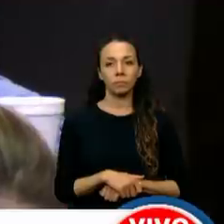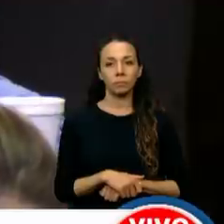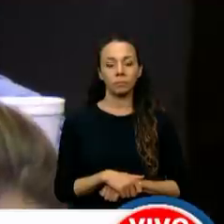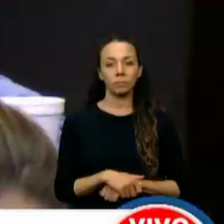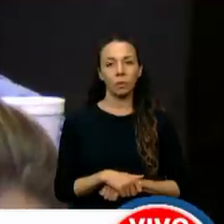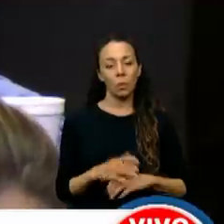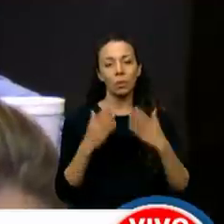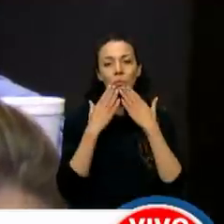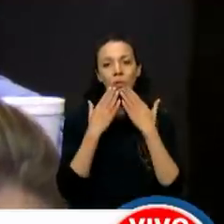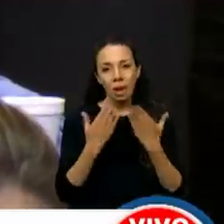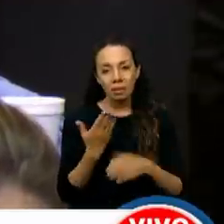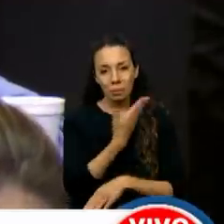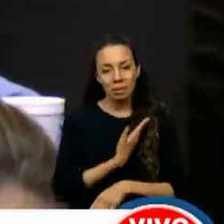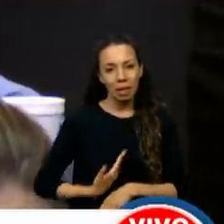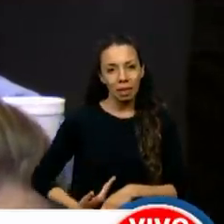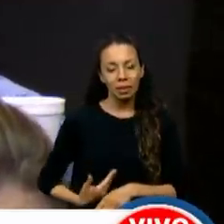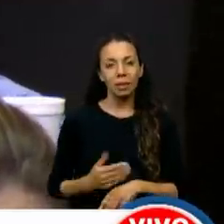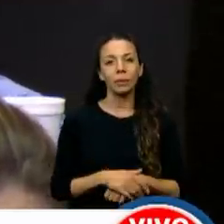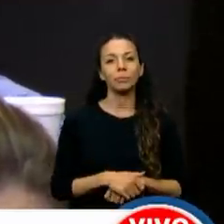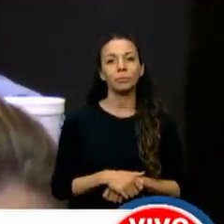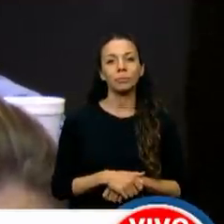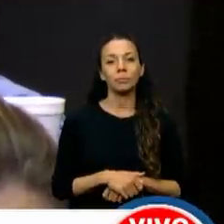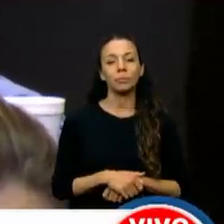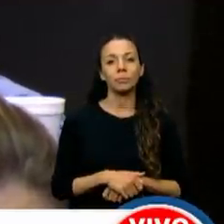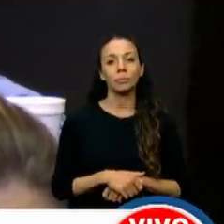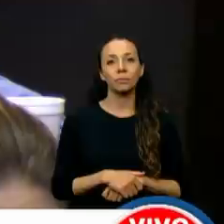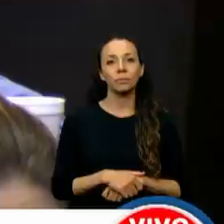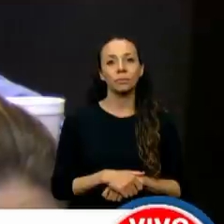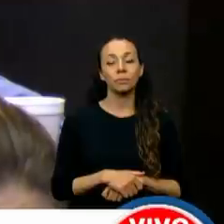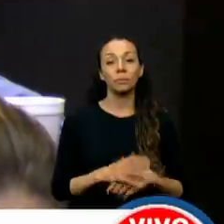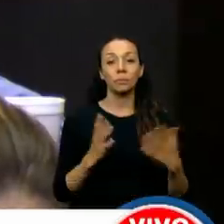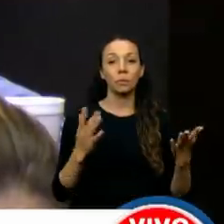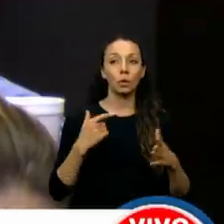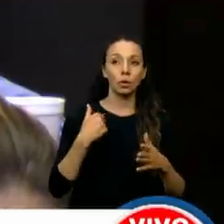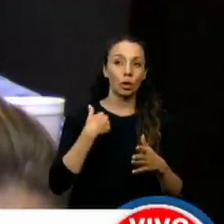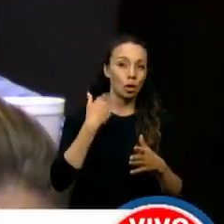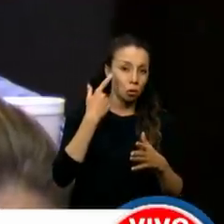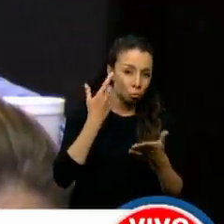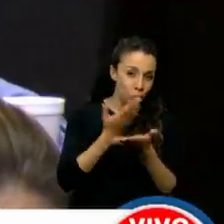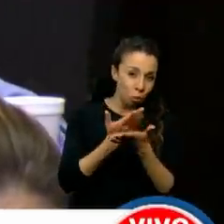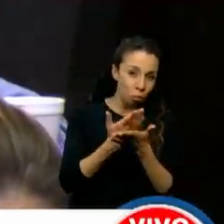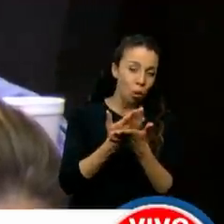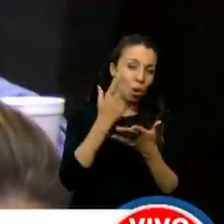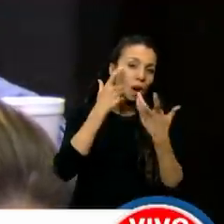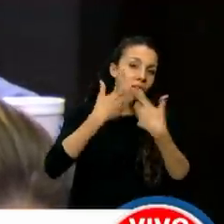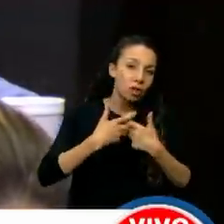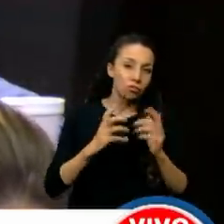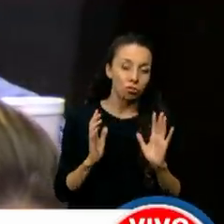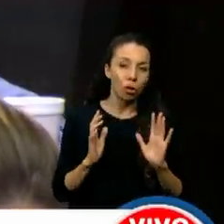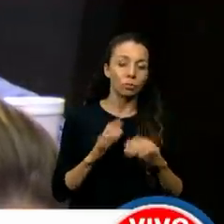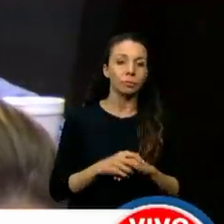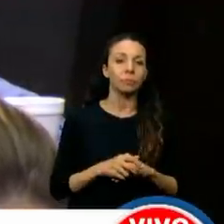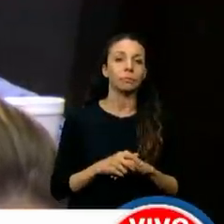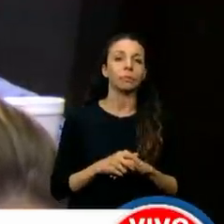muchas gracias señor presidente bueno mi idea es aportar una reflexión en